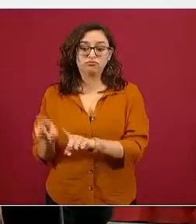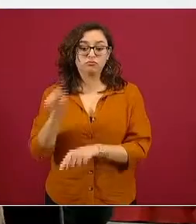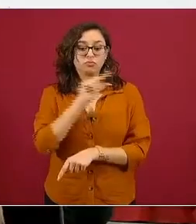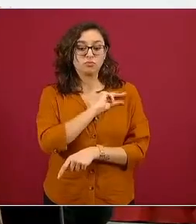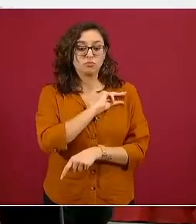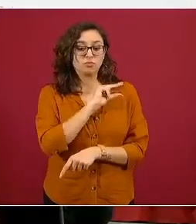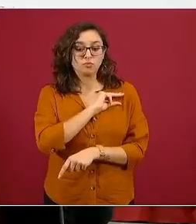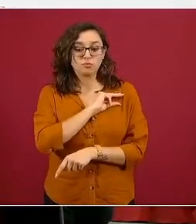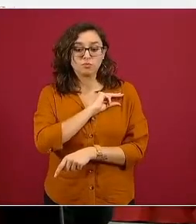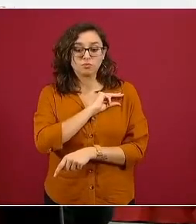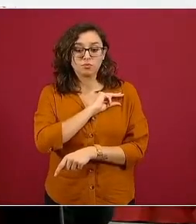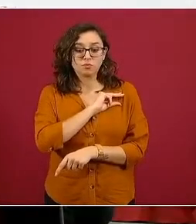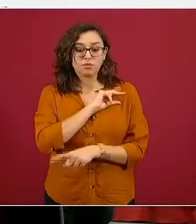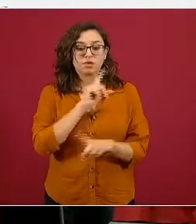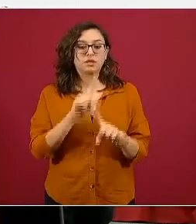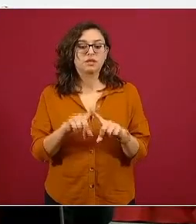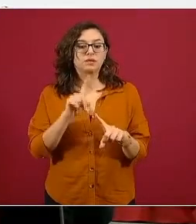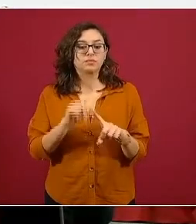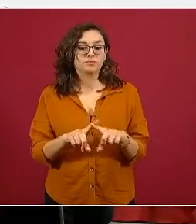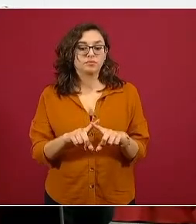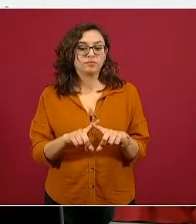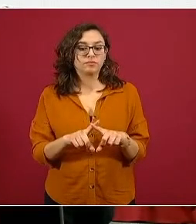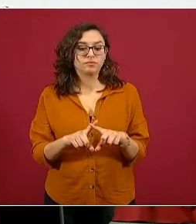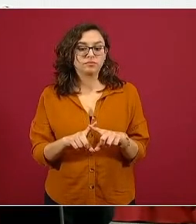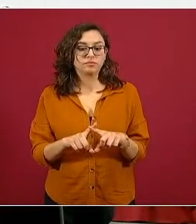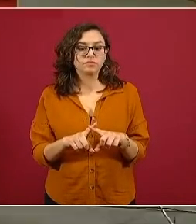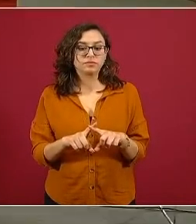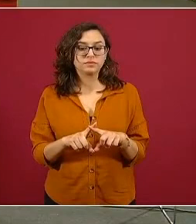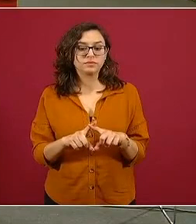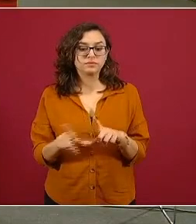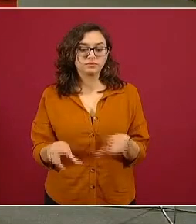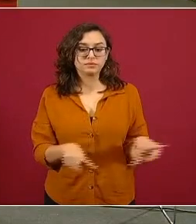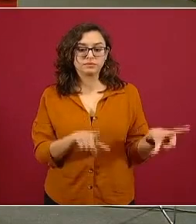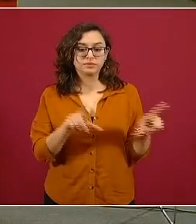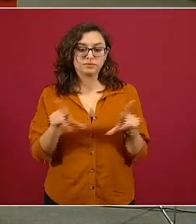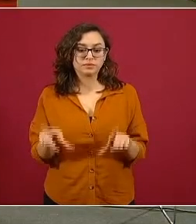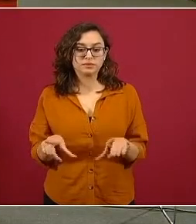participantes son, en la siguiente por favor,